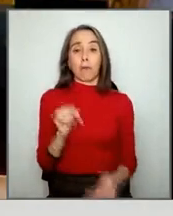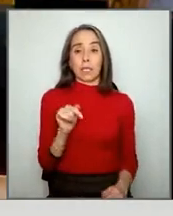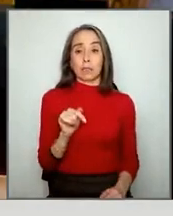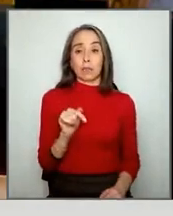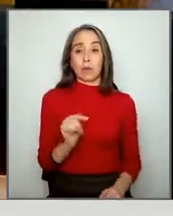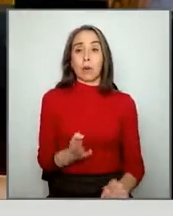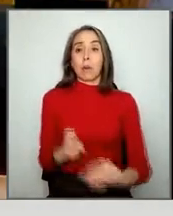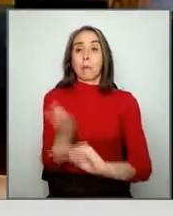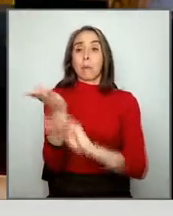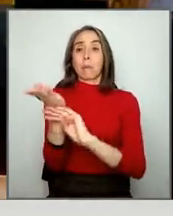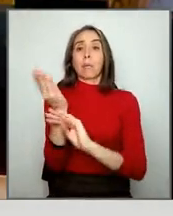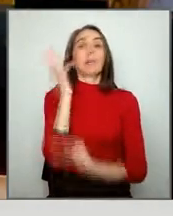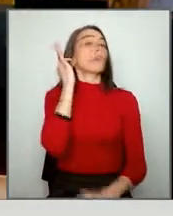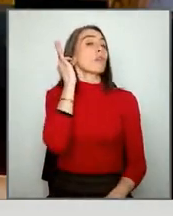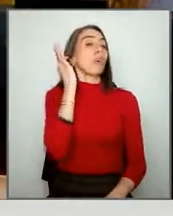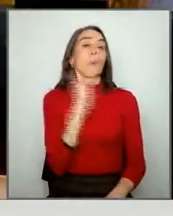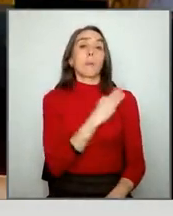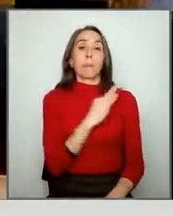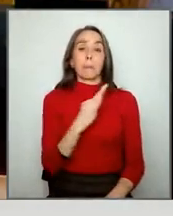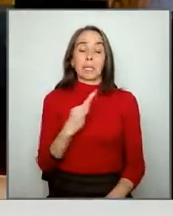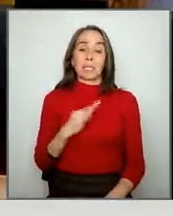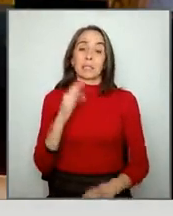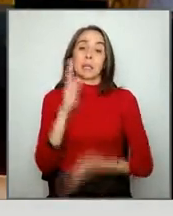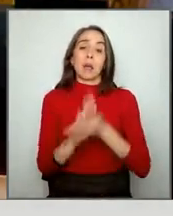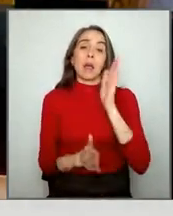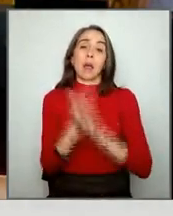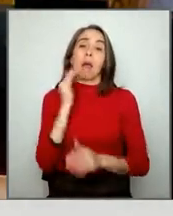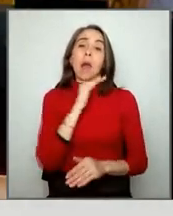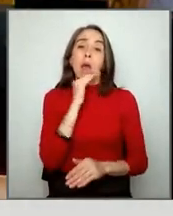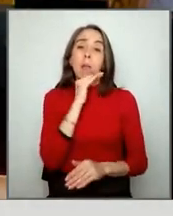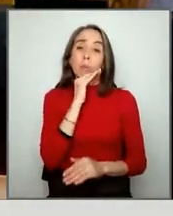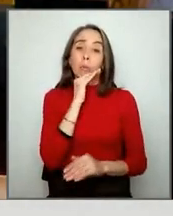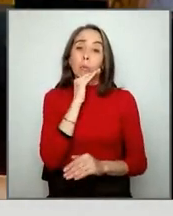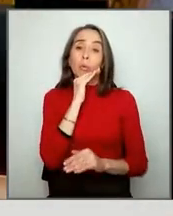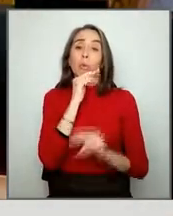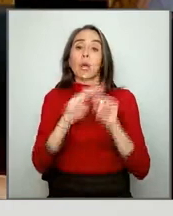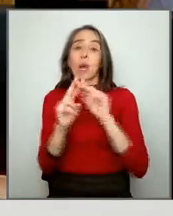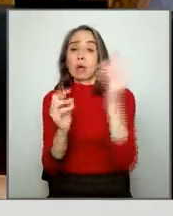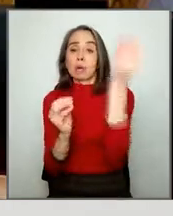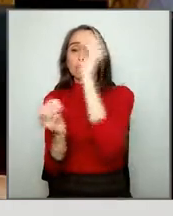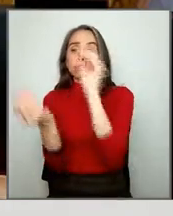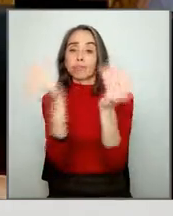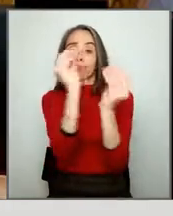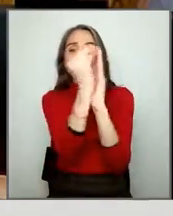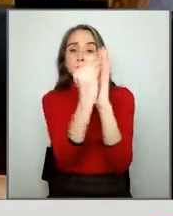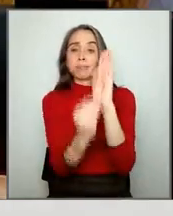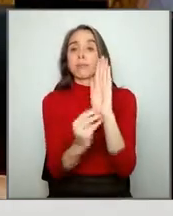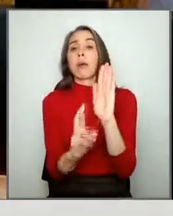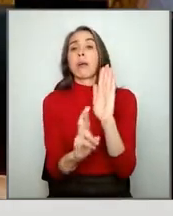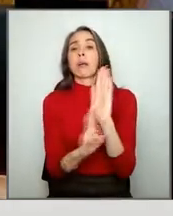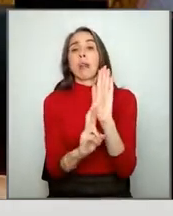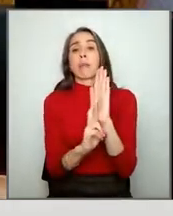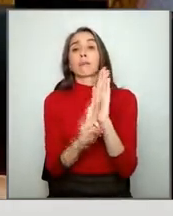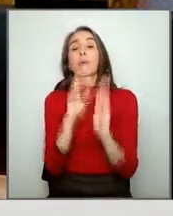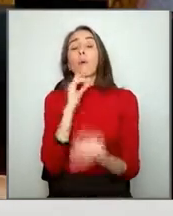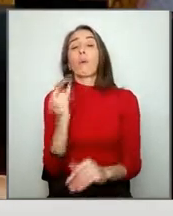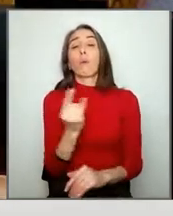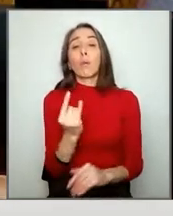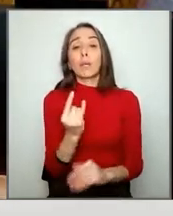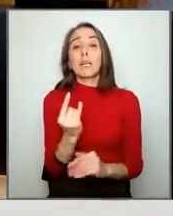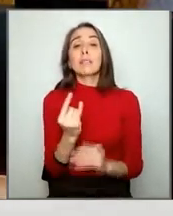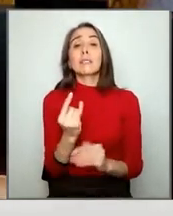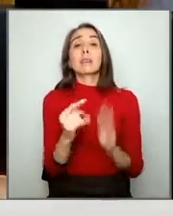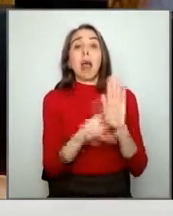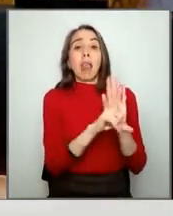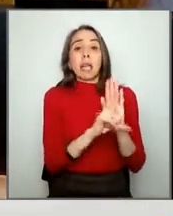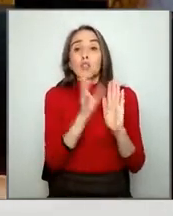ministra que pueda dar celeridad a este proceso necesitamos Con urgencia o para utilizar la actual ley y